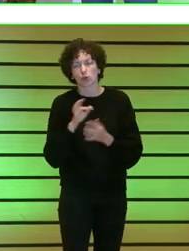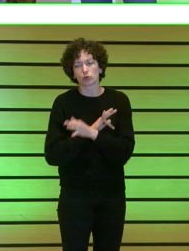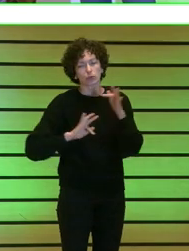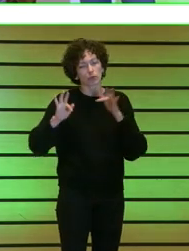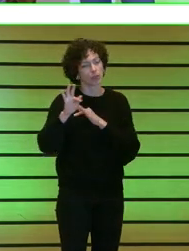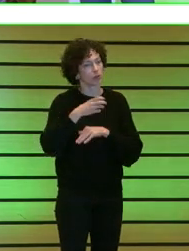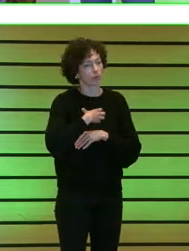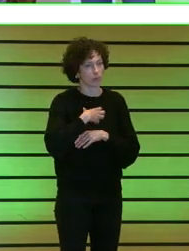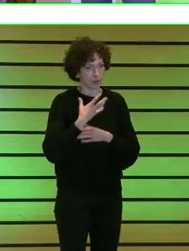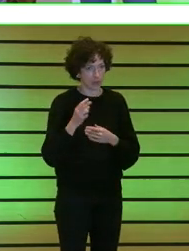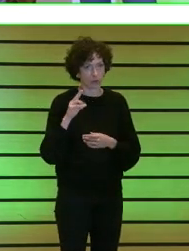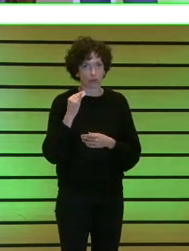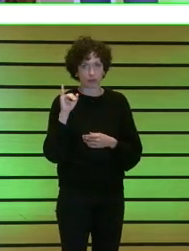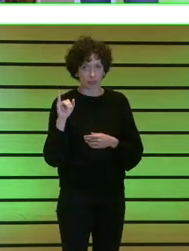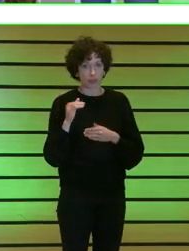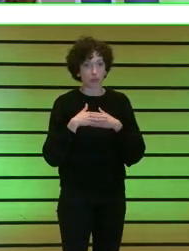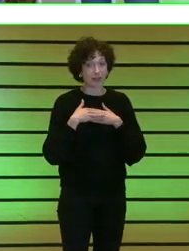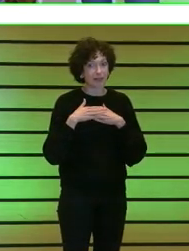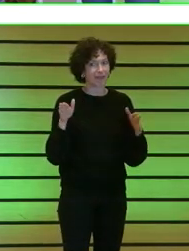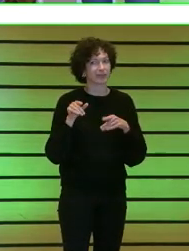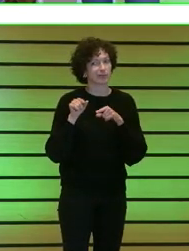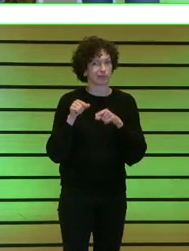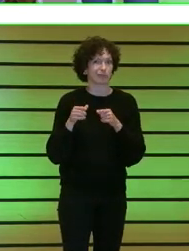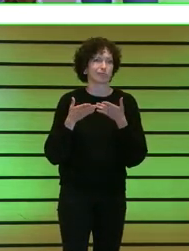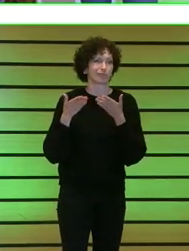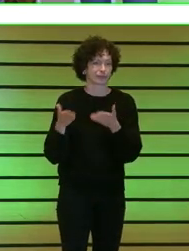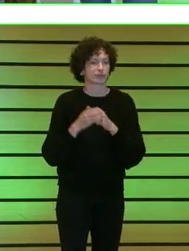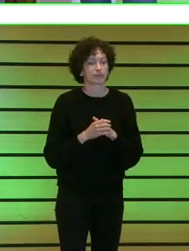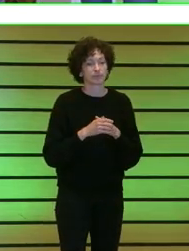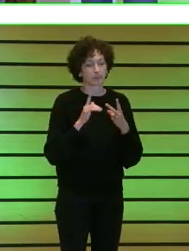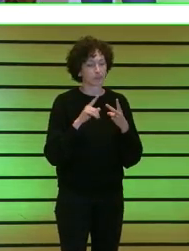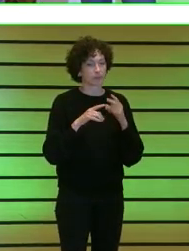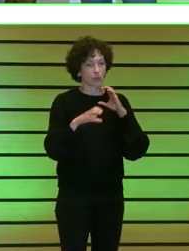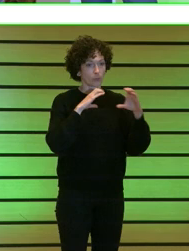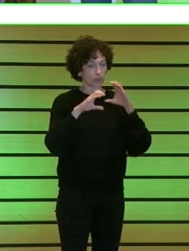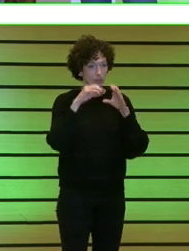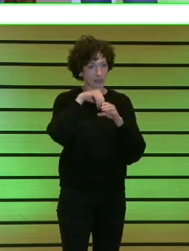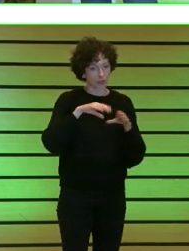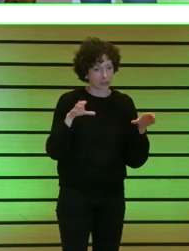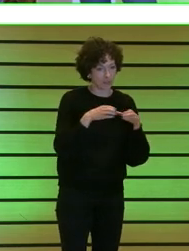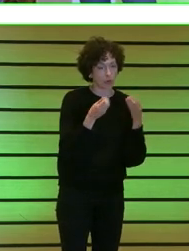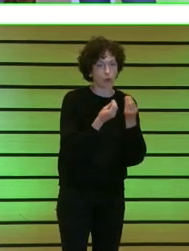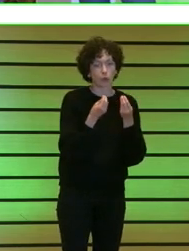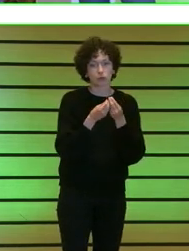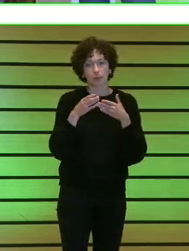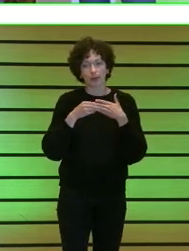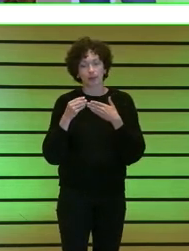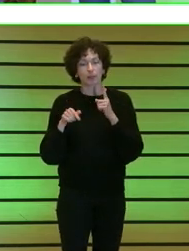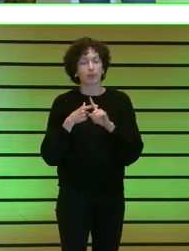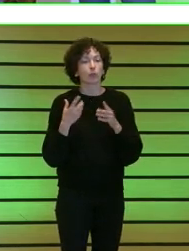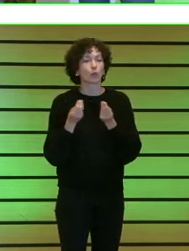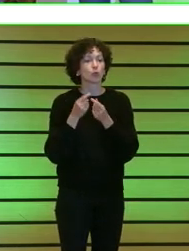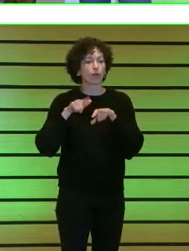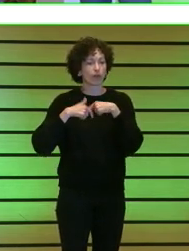y la sociedad de puertas abiertas dan respuesta a eso el segundo punto es la comunicación comunicación en el equipo con el paciente y con la familia